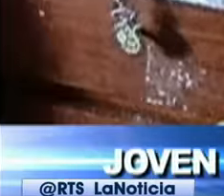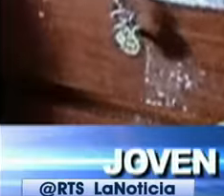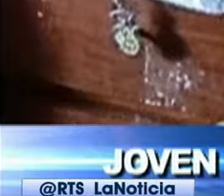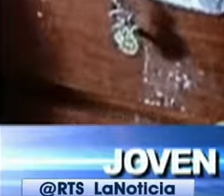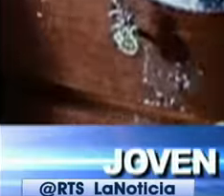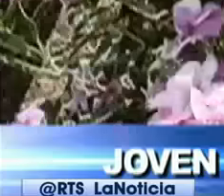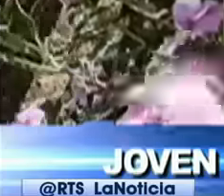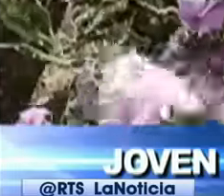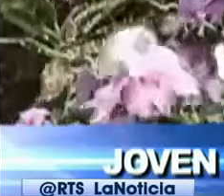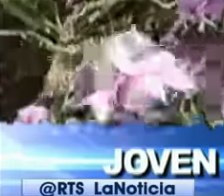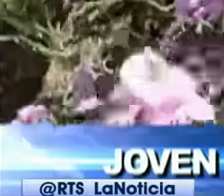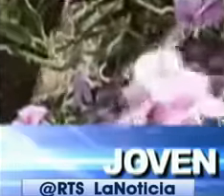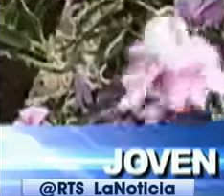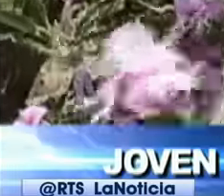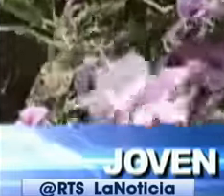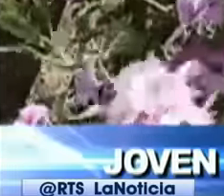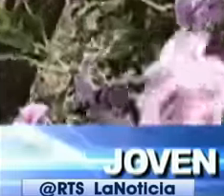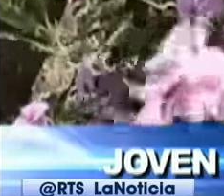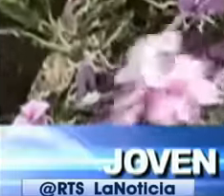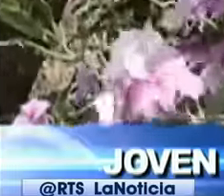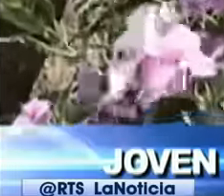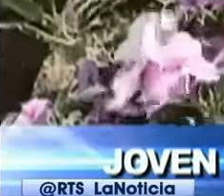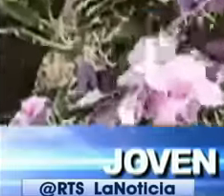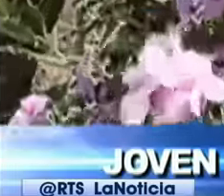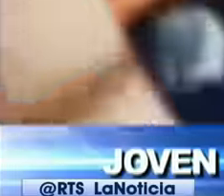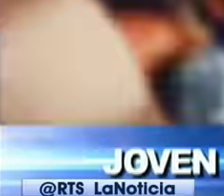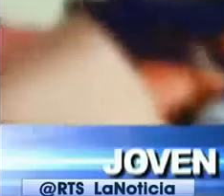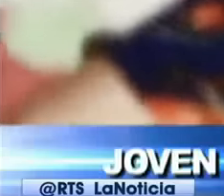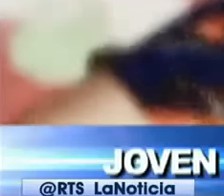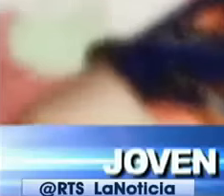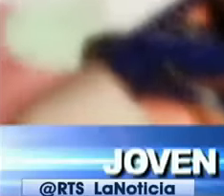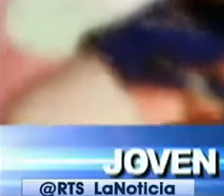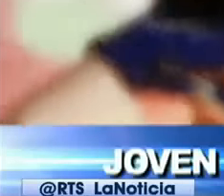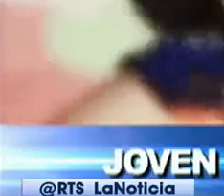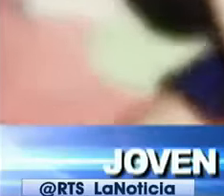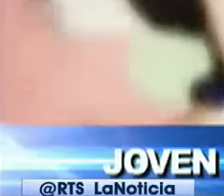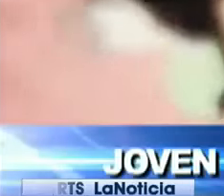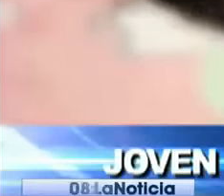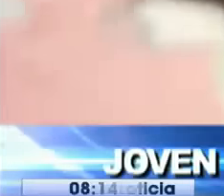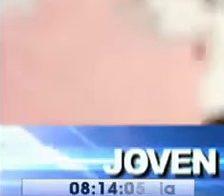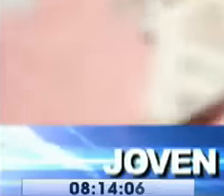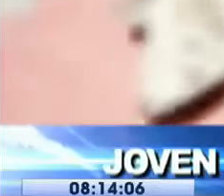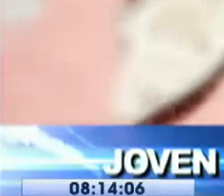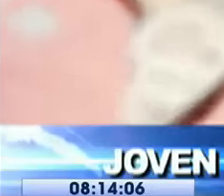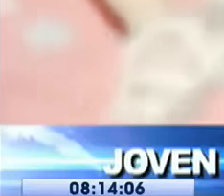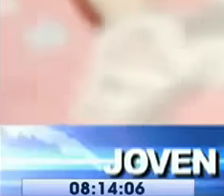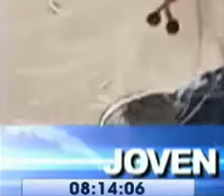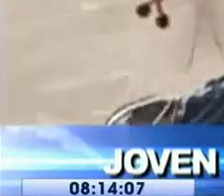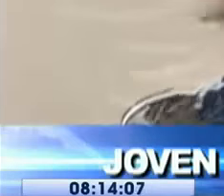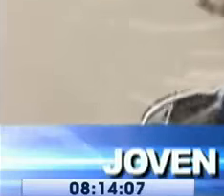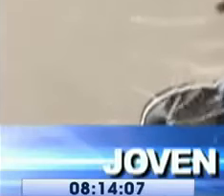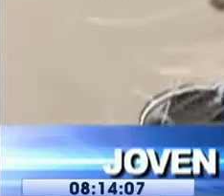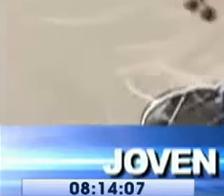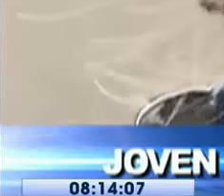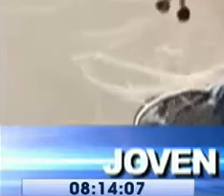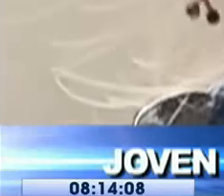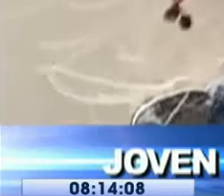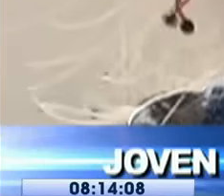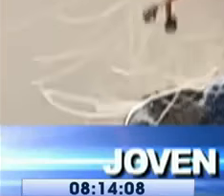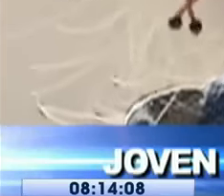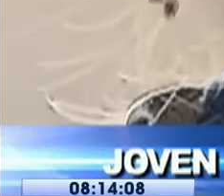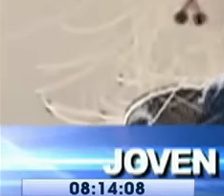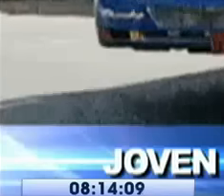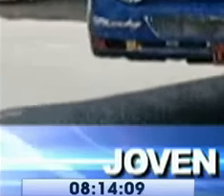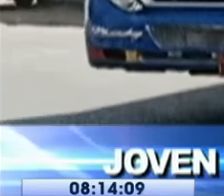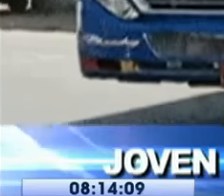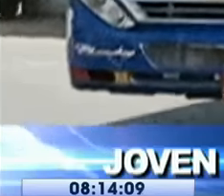Una joven habría sido violada al interior de un bus en la provincia de Santa Elena. Ella acusa al oficial del mismo y asegura que aún